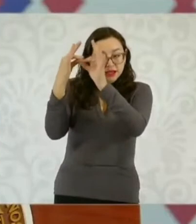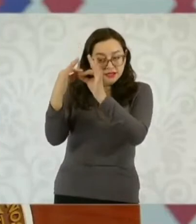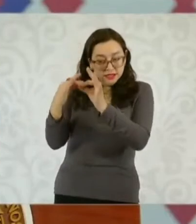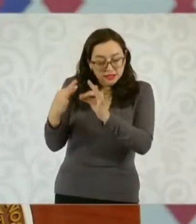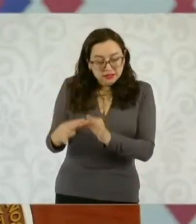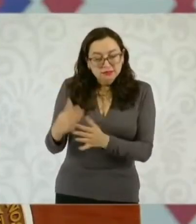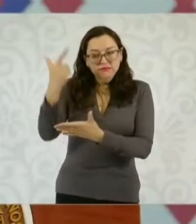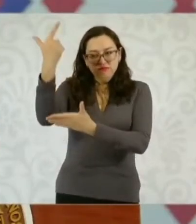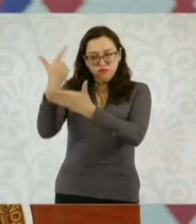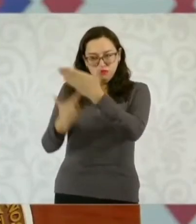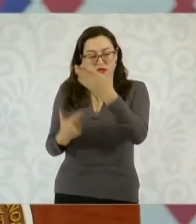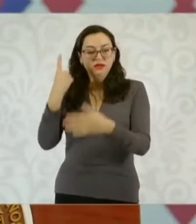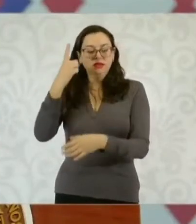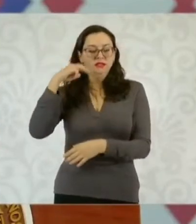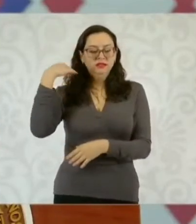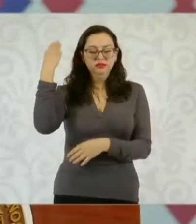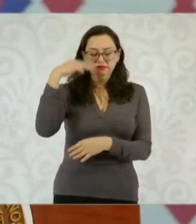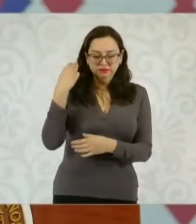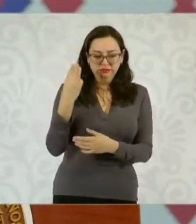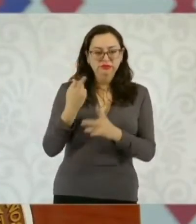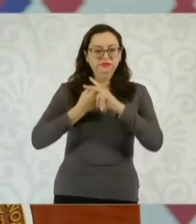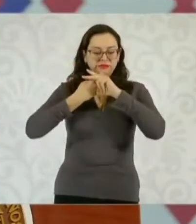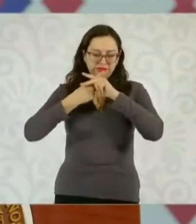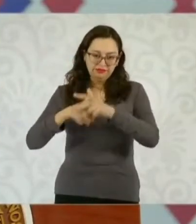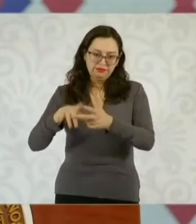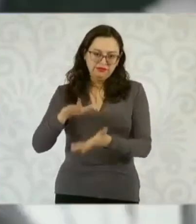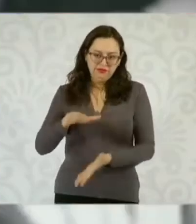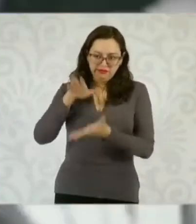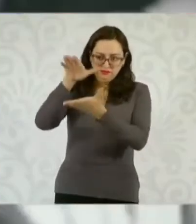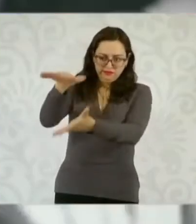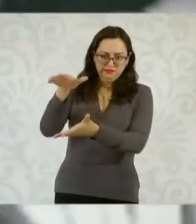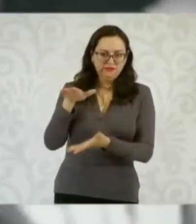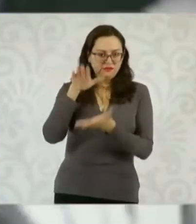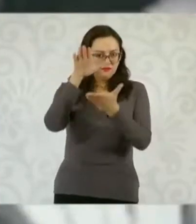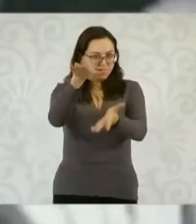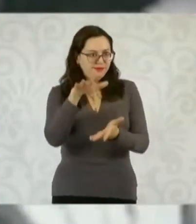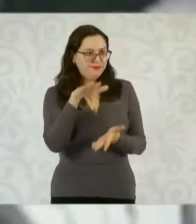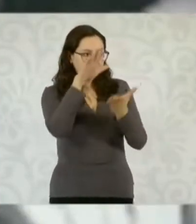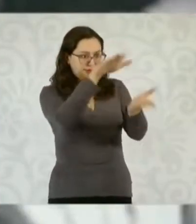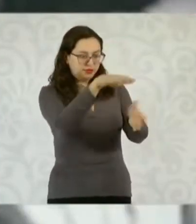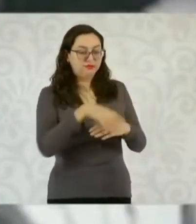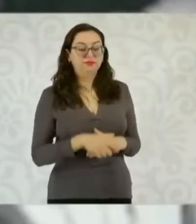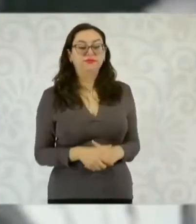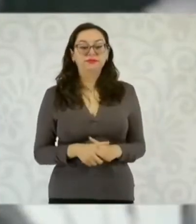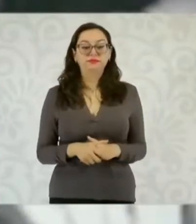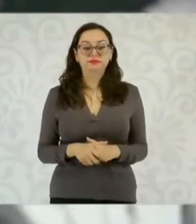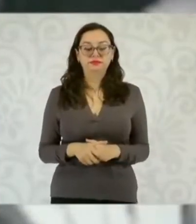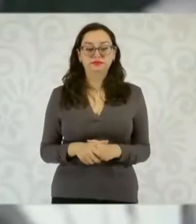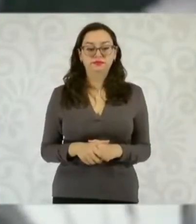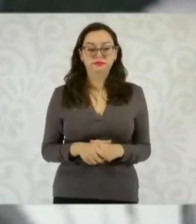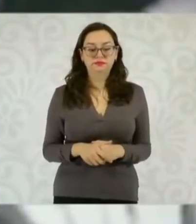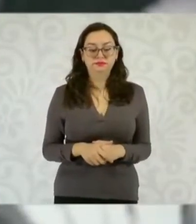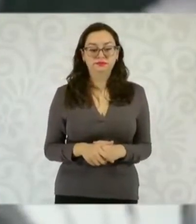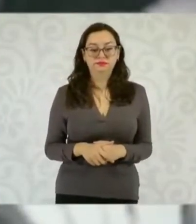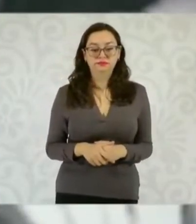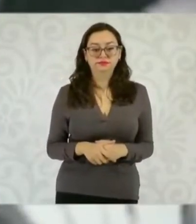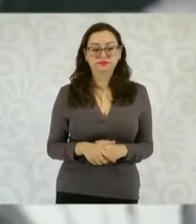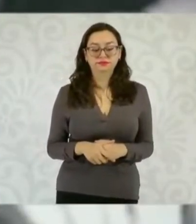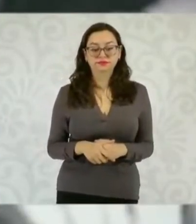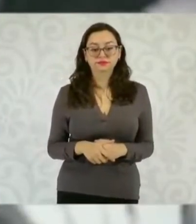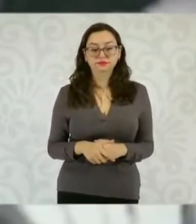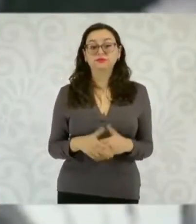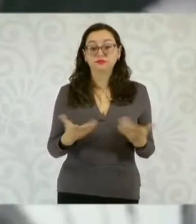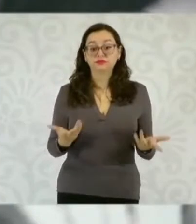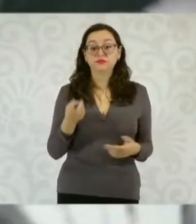todo junto el 1 de marzo, que inicia la vigencia de los contratos para pedir órdenes de suministro. A partir de este proceso que